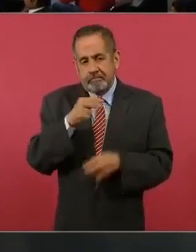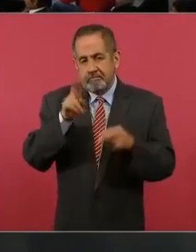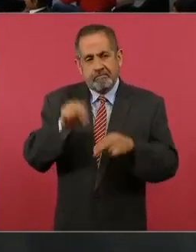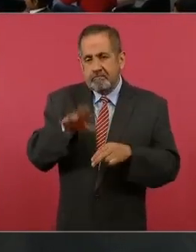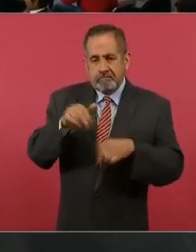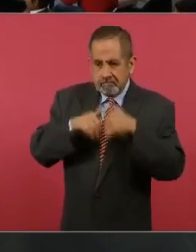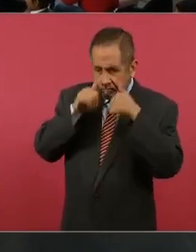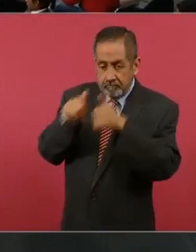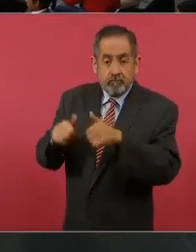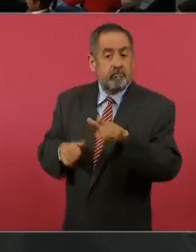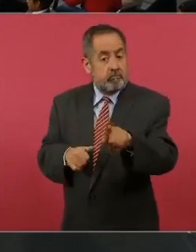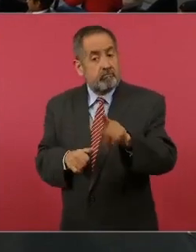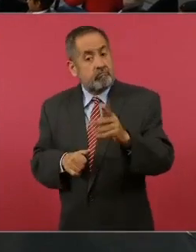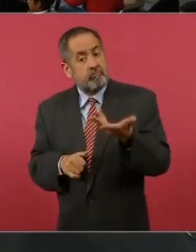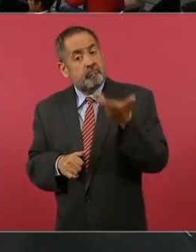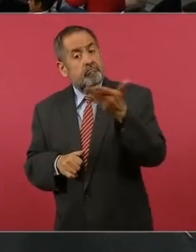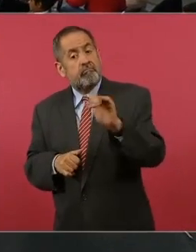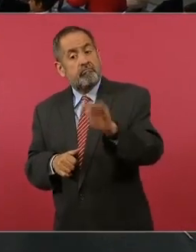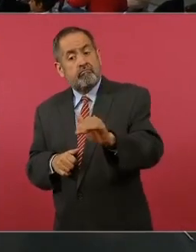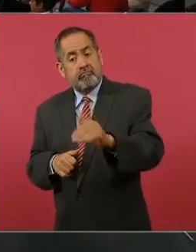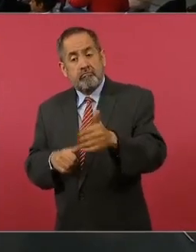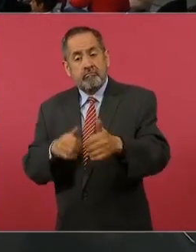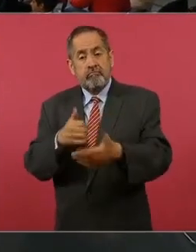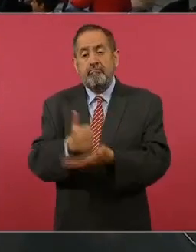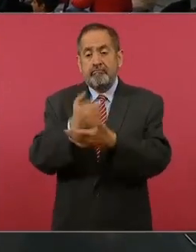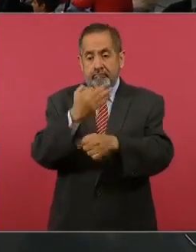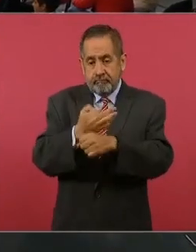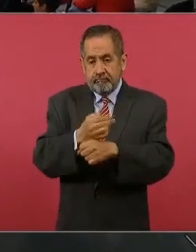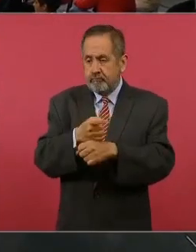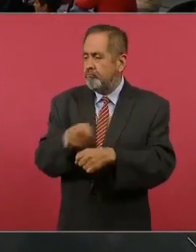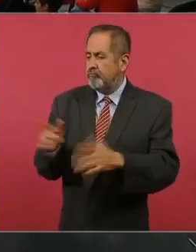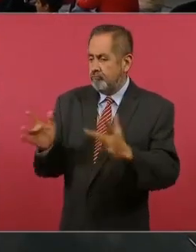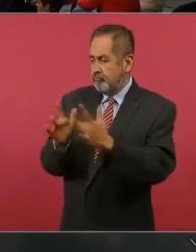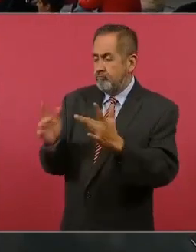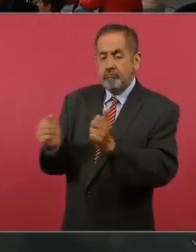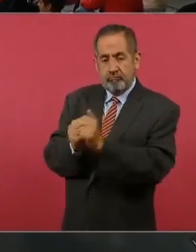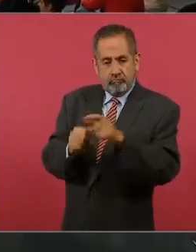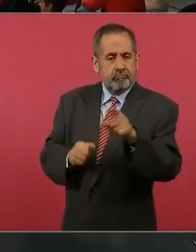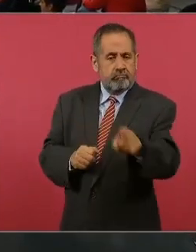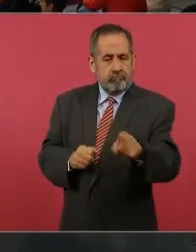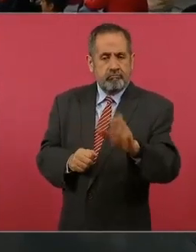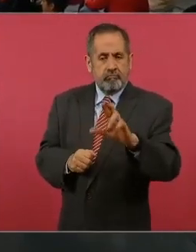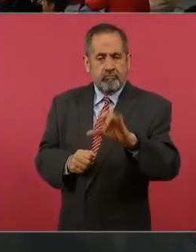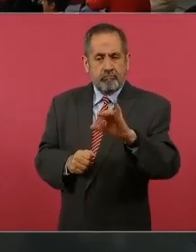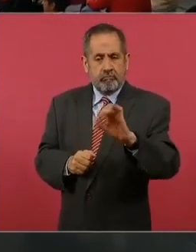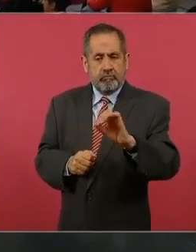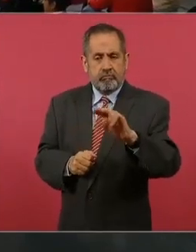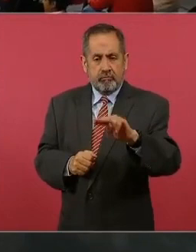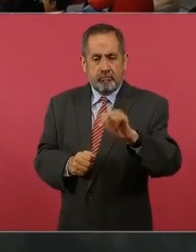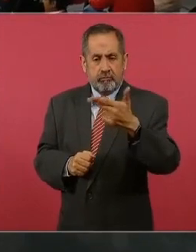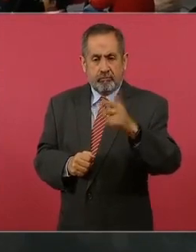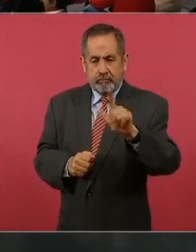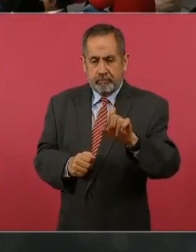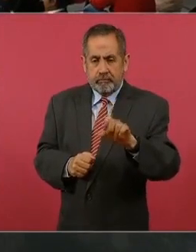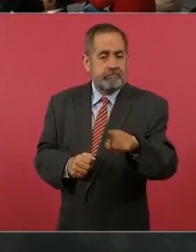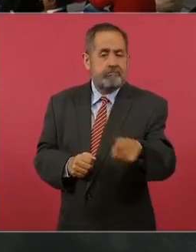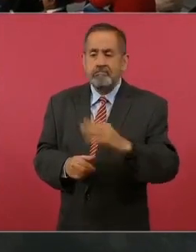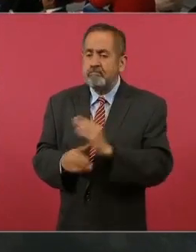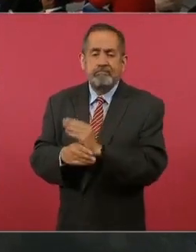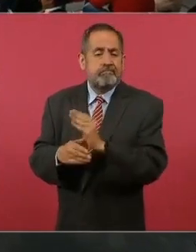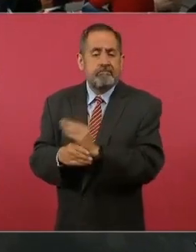de hecho le había pedido a un asistente que lo contactara a Leoncio con Rocío Nale. Rocío Nale